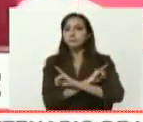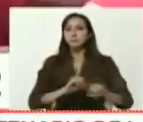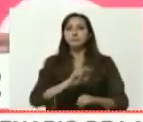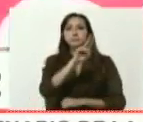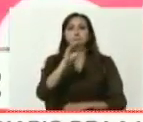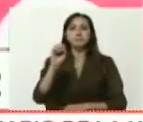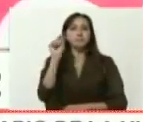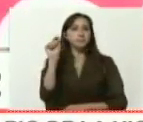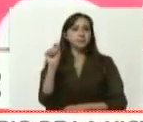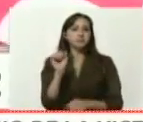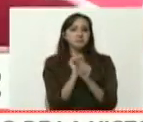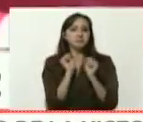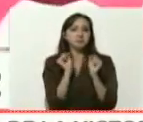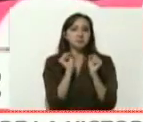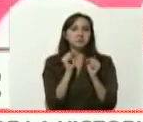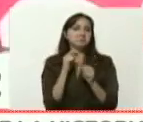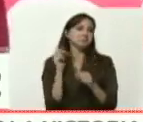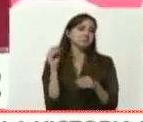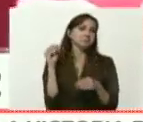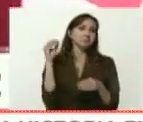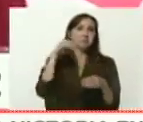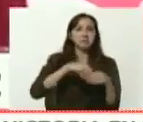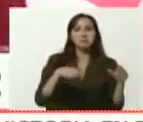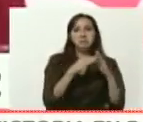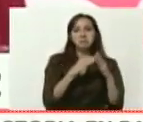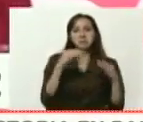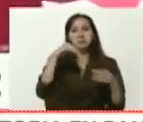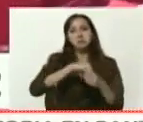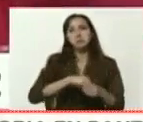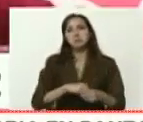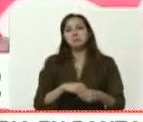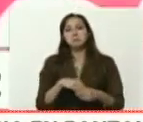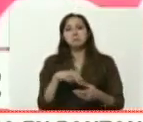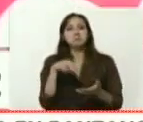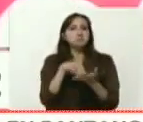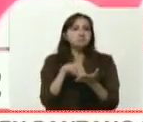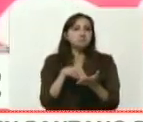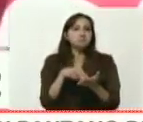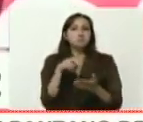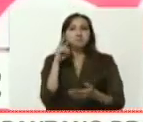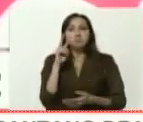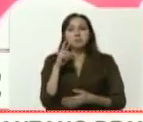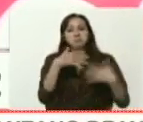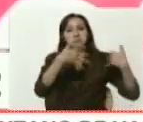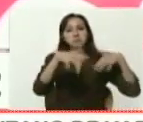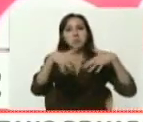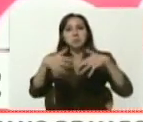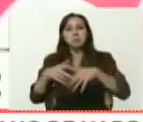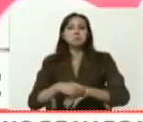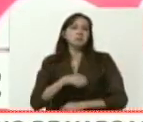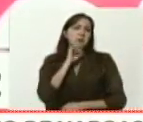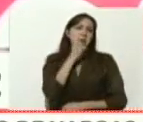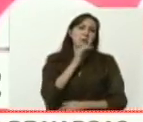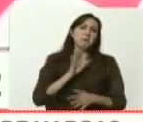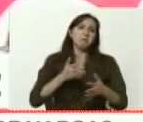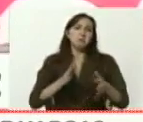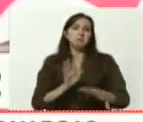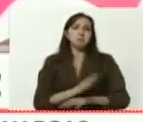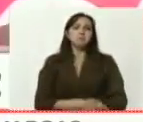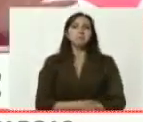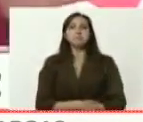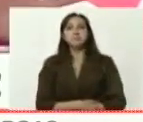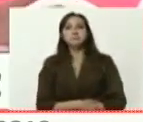después que irnos por un cuarto. Estaban paraditos ahí, un pelotón, viejitos ya. Y yo,